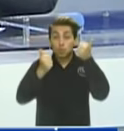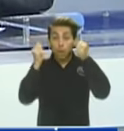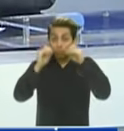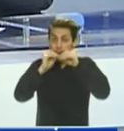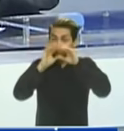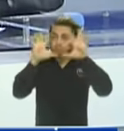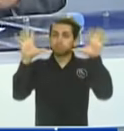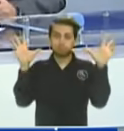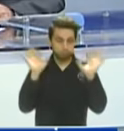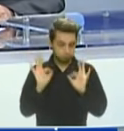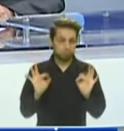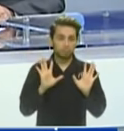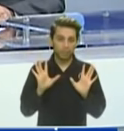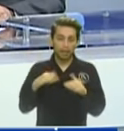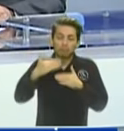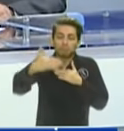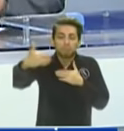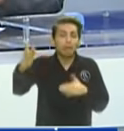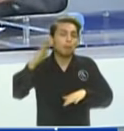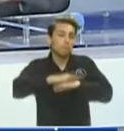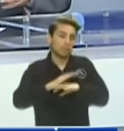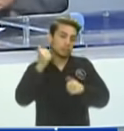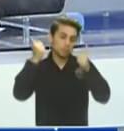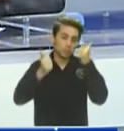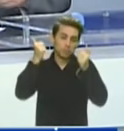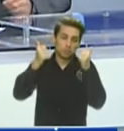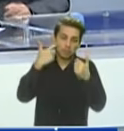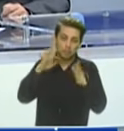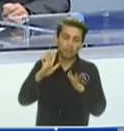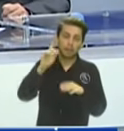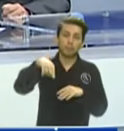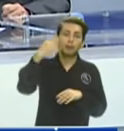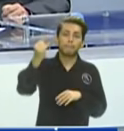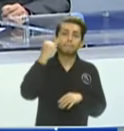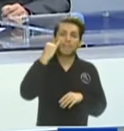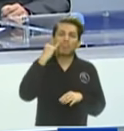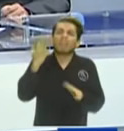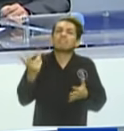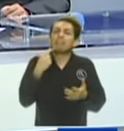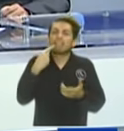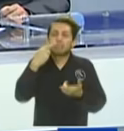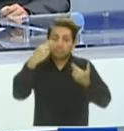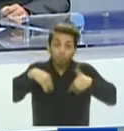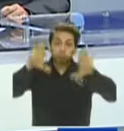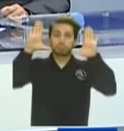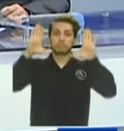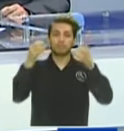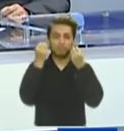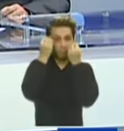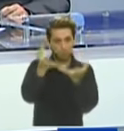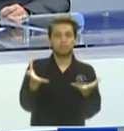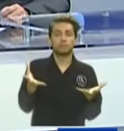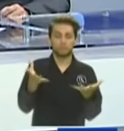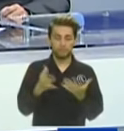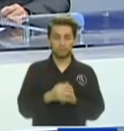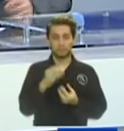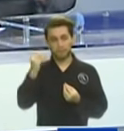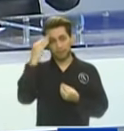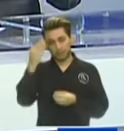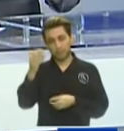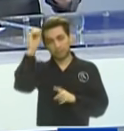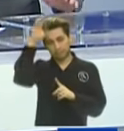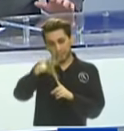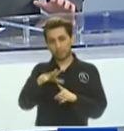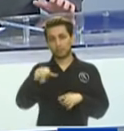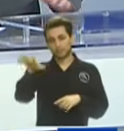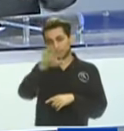más inquietudes, pero se van a ir resolviendo y pendientes de lo que el miércoles pues ya vaya usted confirmándonos. Así que muchas gracias, que Dios me lo bendiga. En las puertas